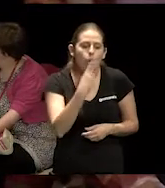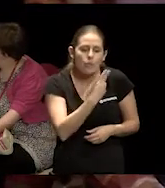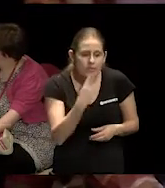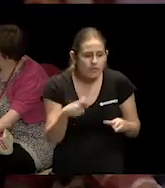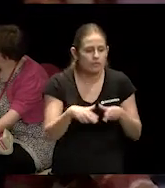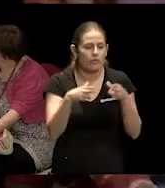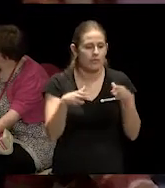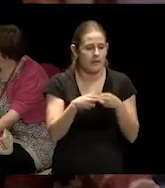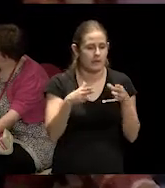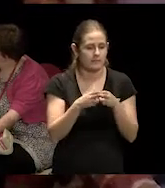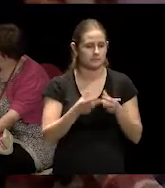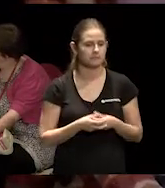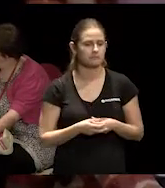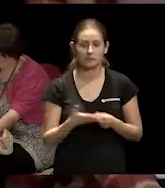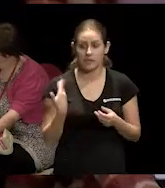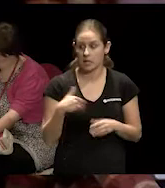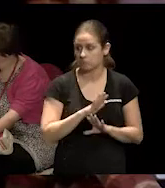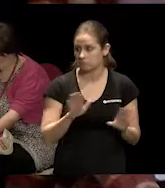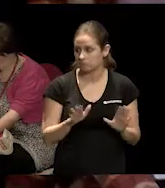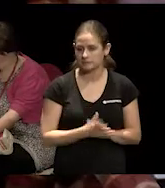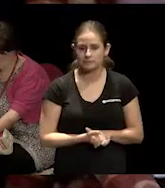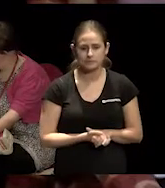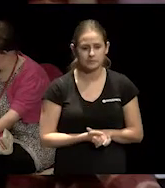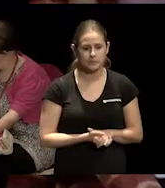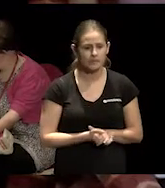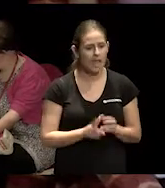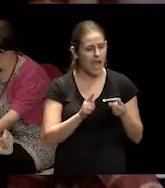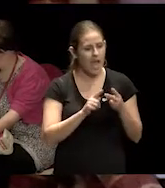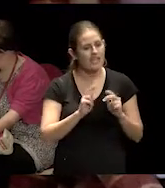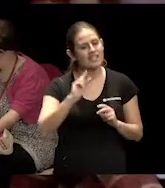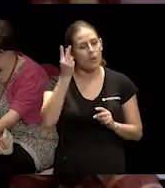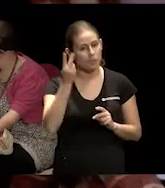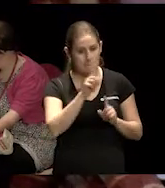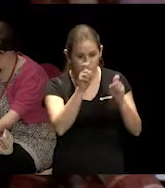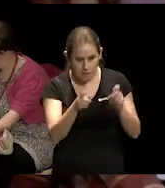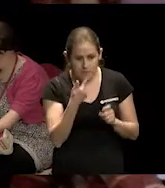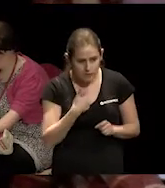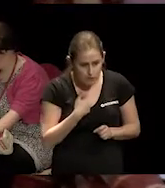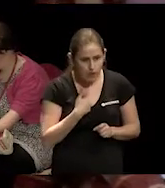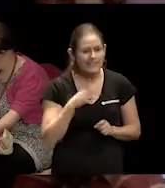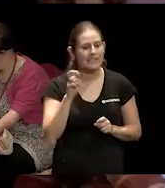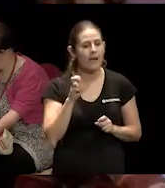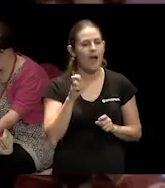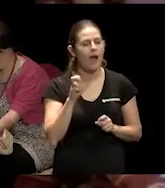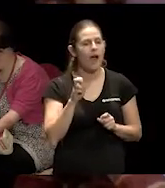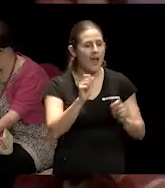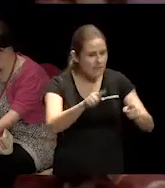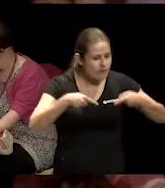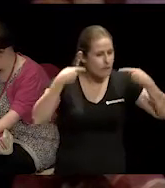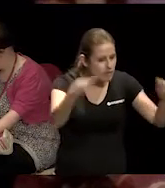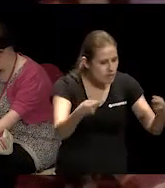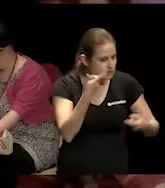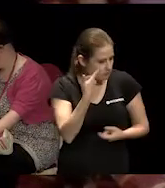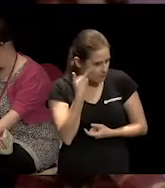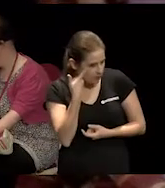social, y ya está. Respecto a lo segundo, el feedback, la respuesta, lo hicimos 3 días en el Teatro Nacional. Sí cuento el